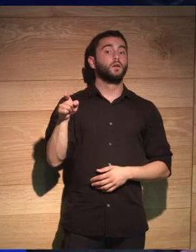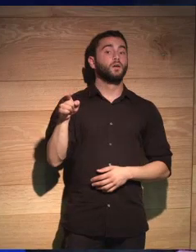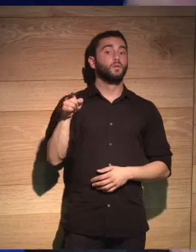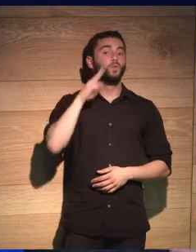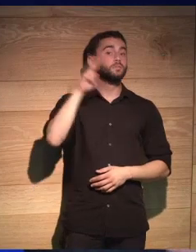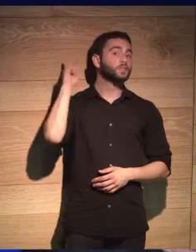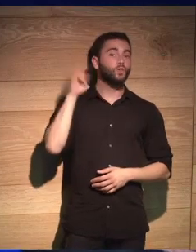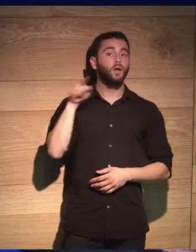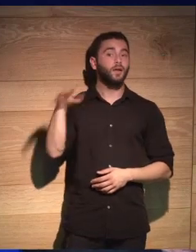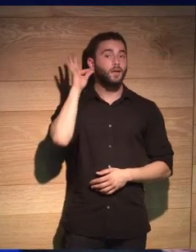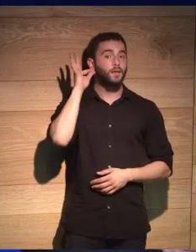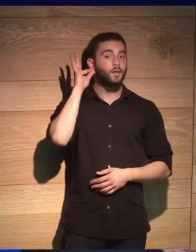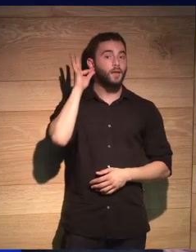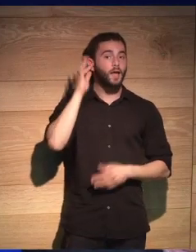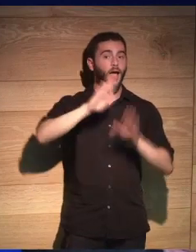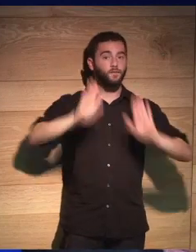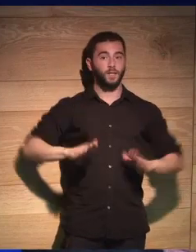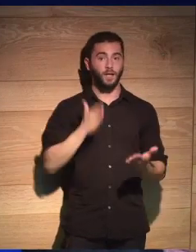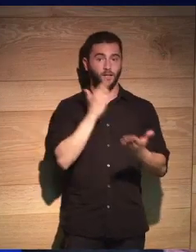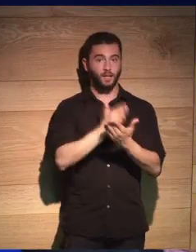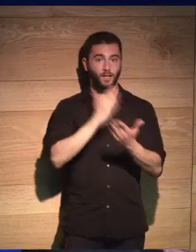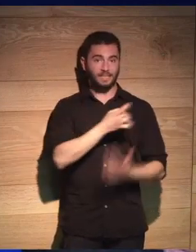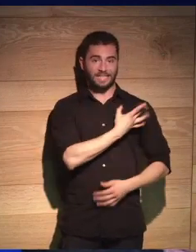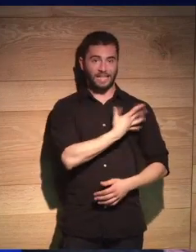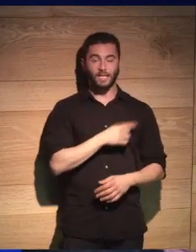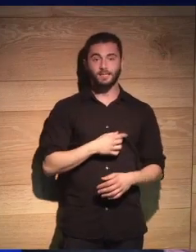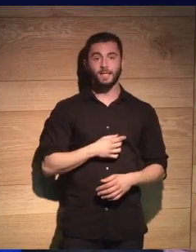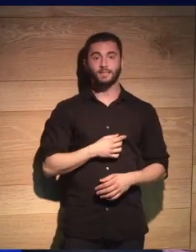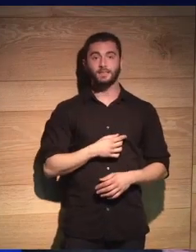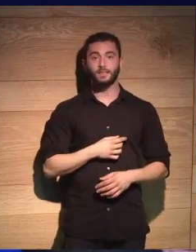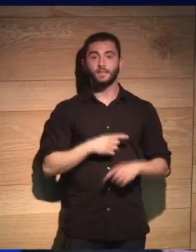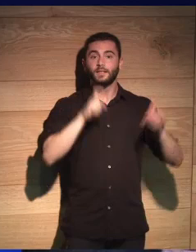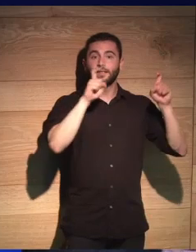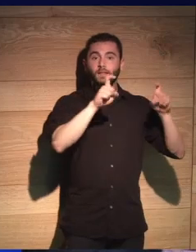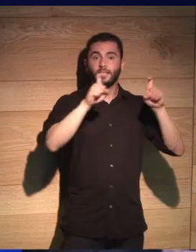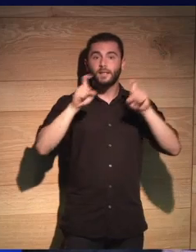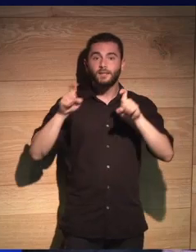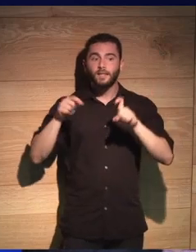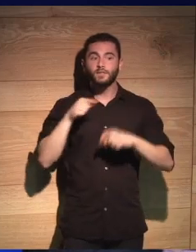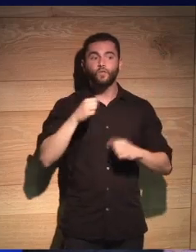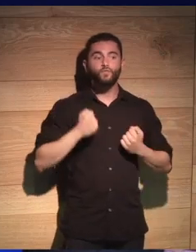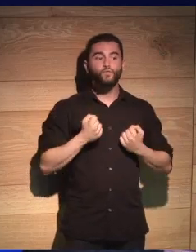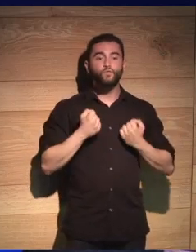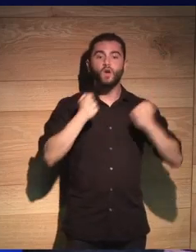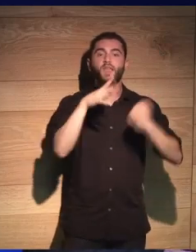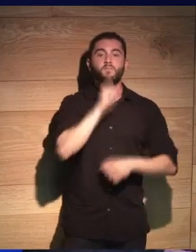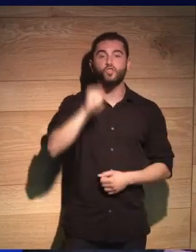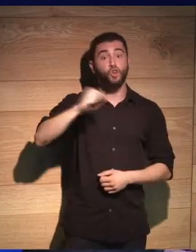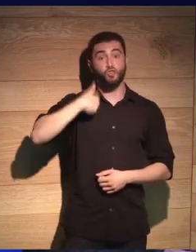visto, acabó dando clases a sindicalistas en estas fotos preciosas que yo no